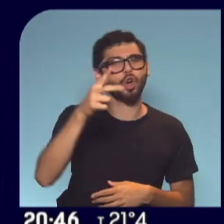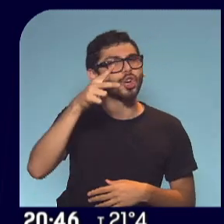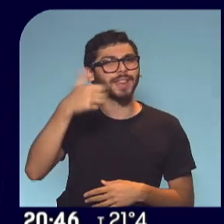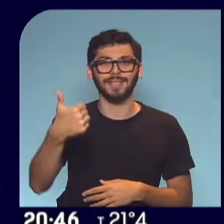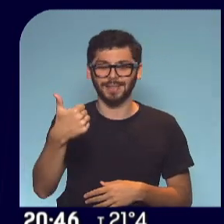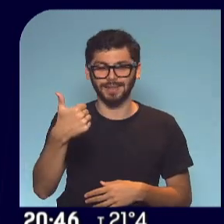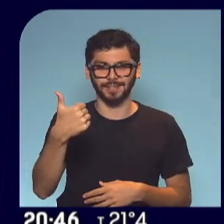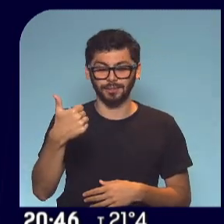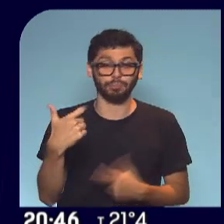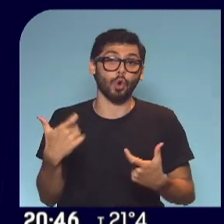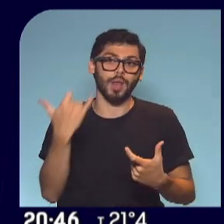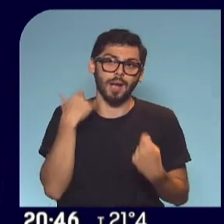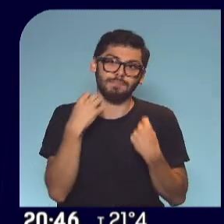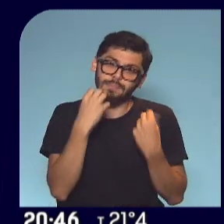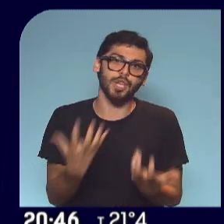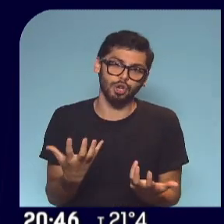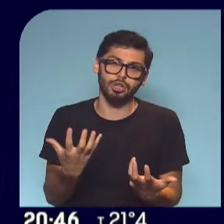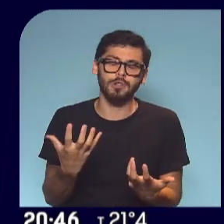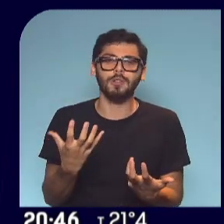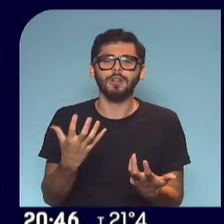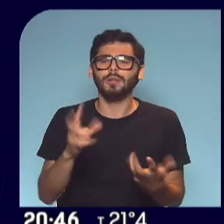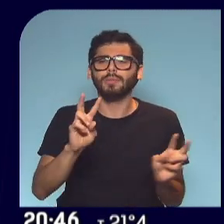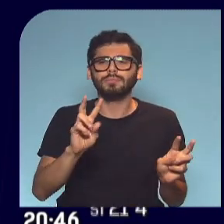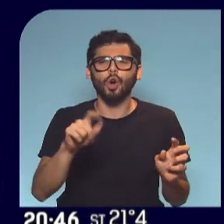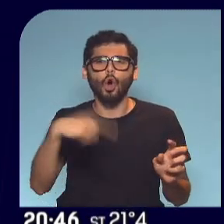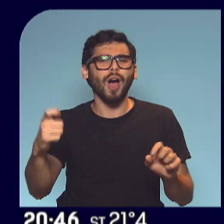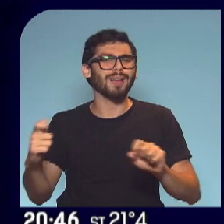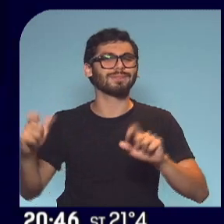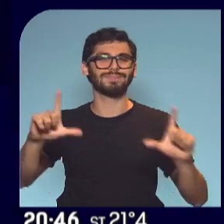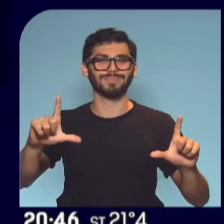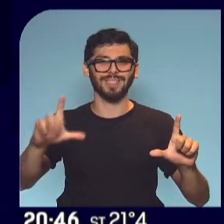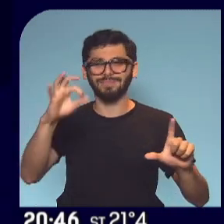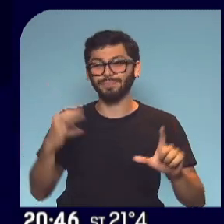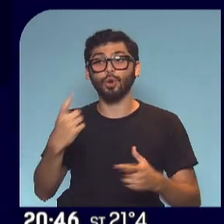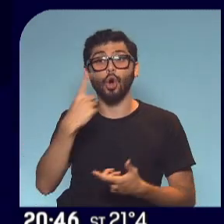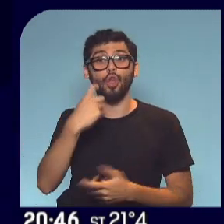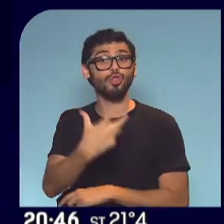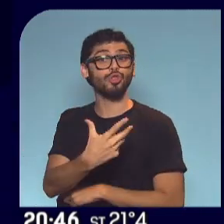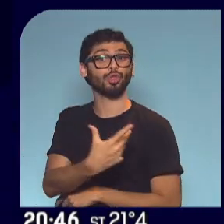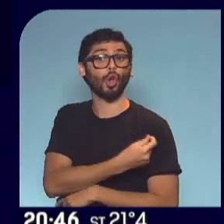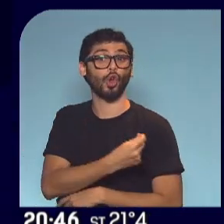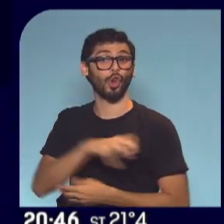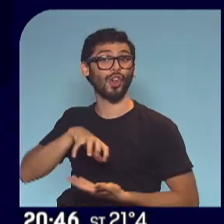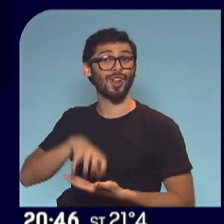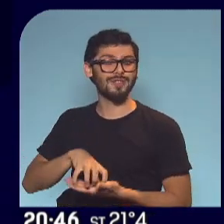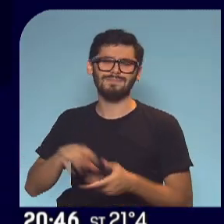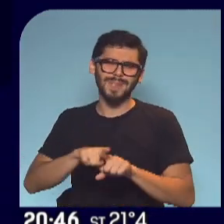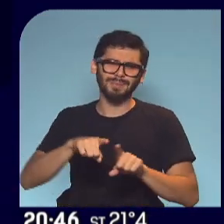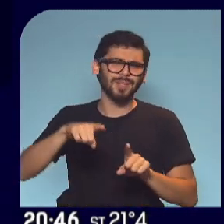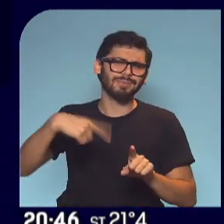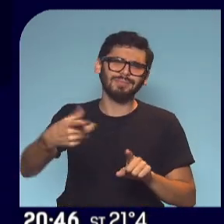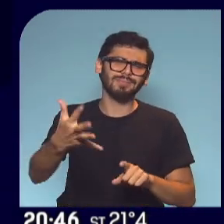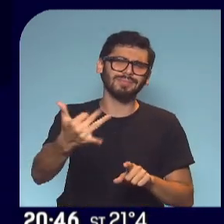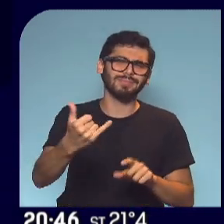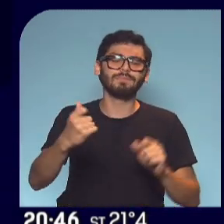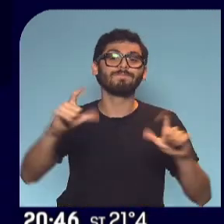2.037.686 afortunadamente en nuestro país. Y cambiamos de placa, vamos al monitoreo público de vacunación, como siempre, con estos datos que pueden